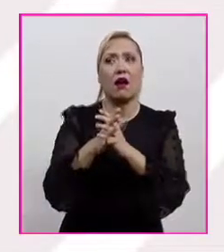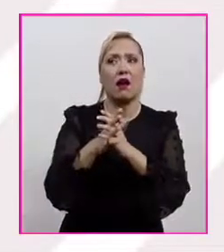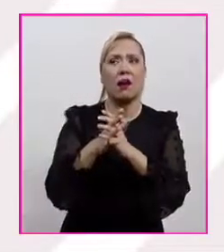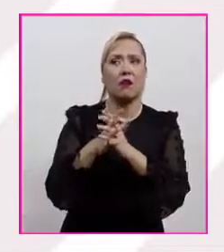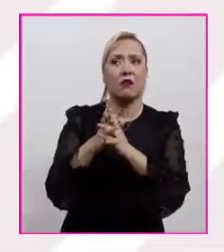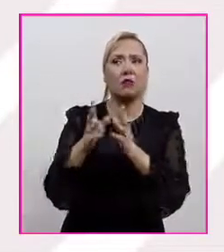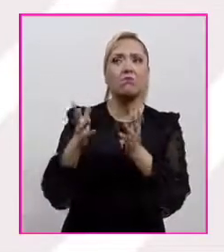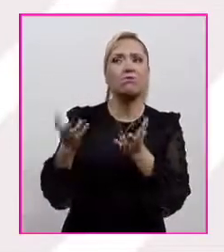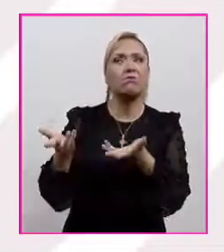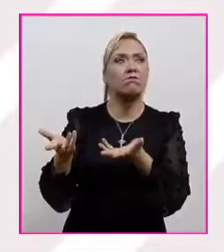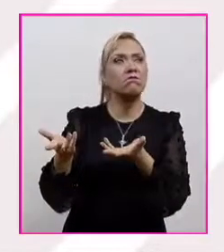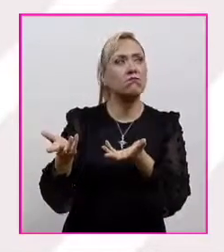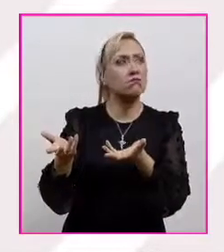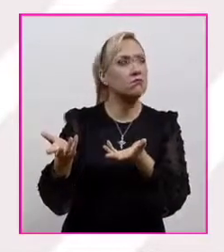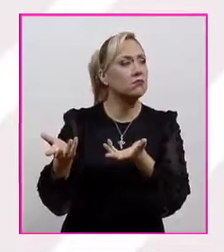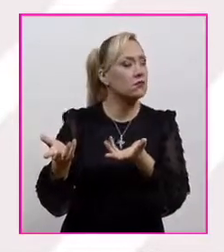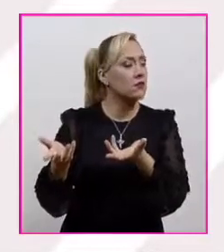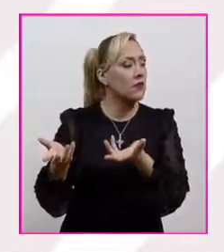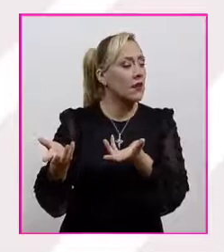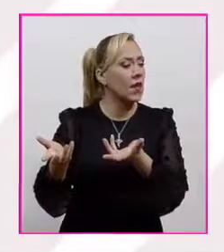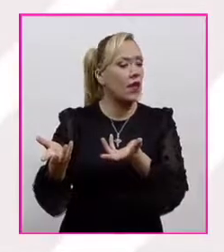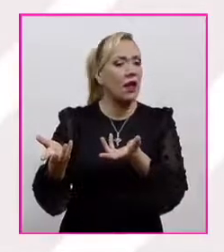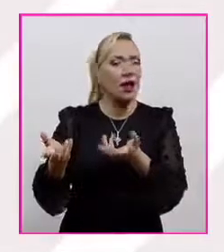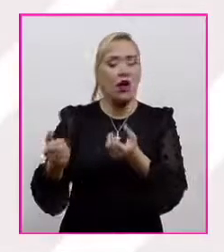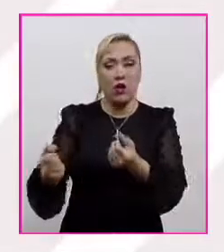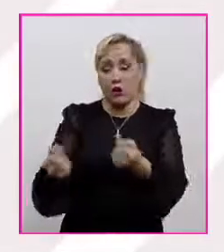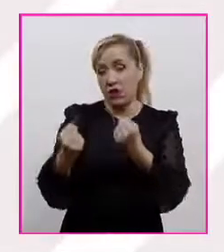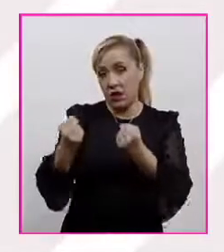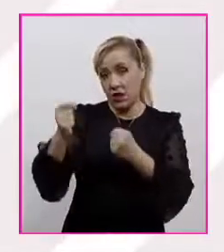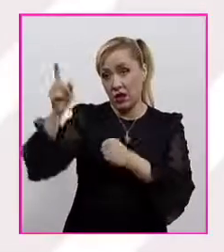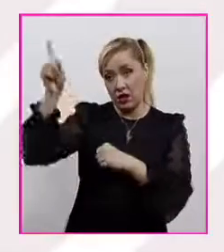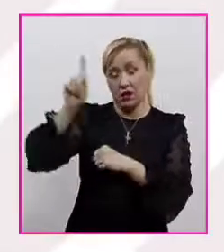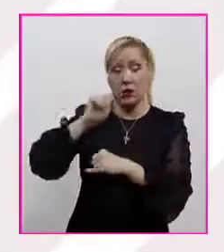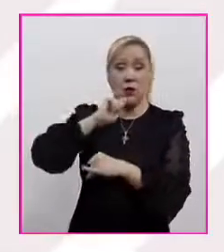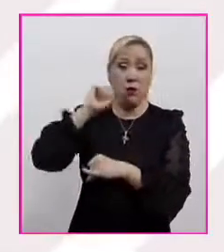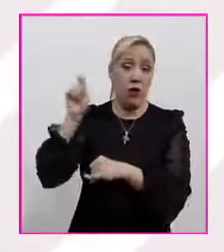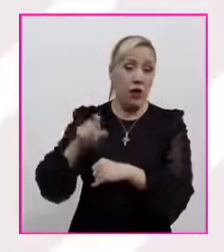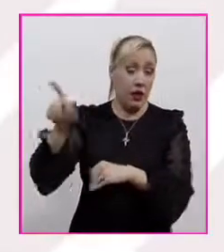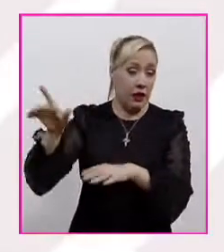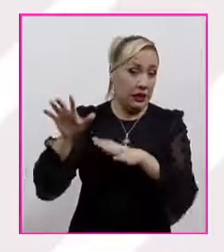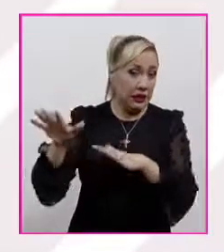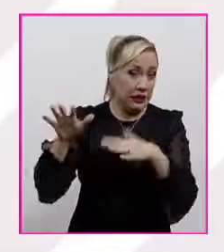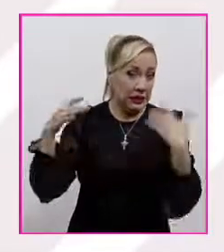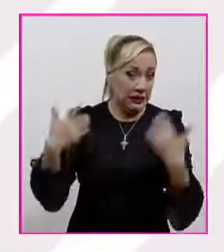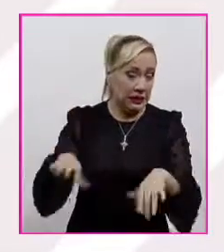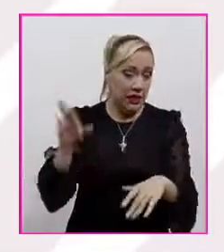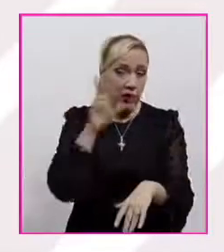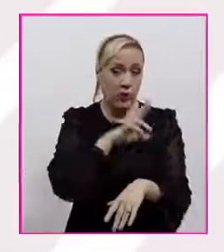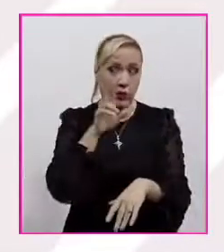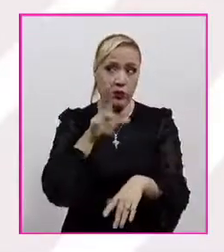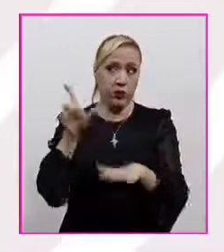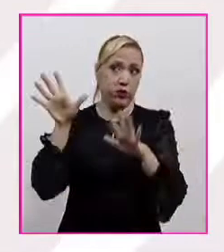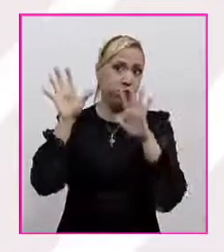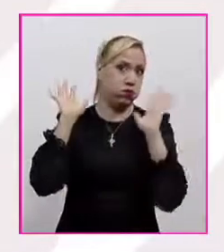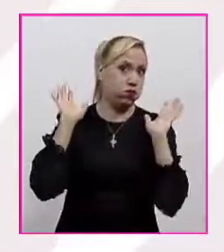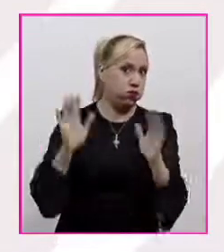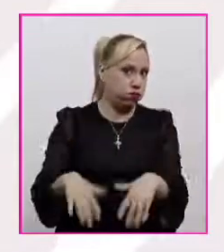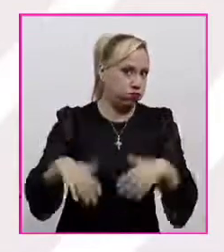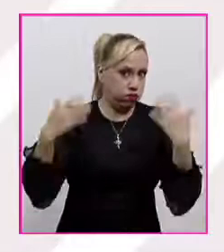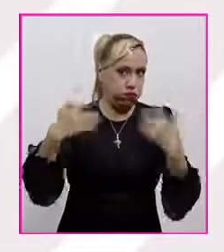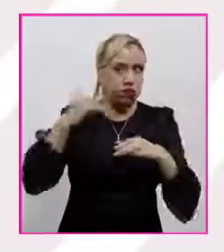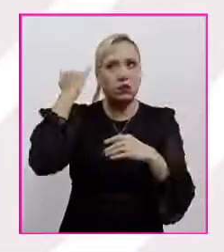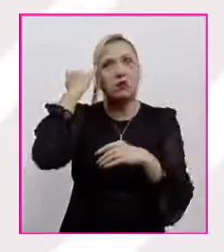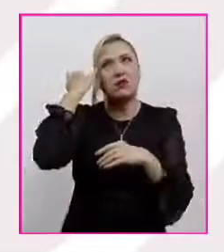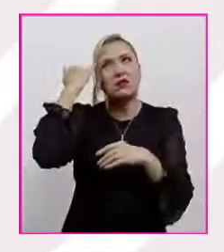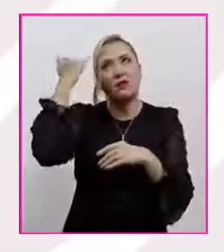el sentido tan impresionante que lo vemos desde acá, una guerra Rusia-Ucrania, ¿no? Porque nos